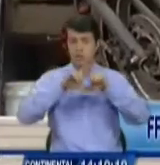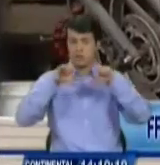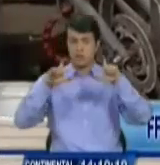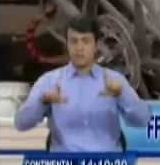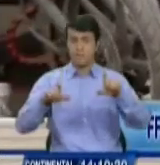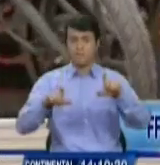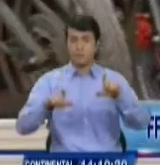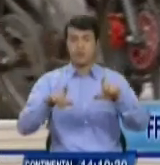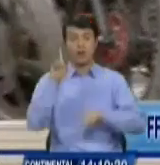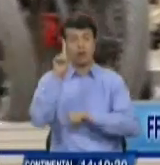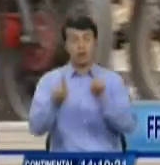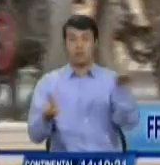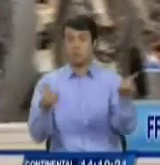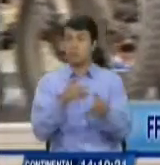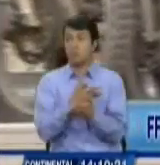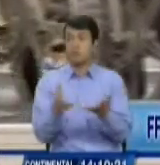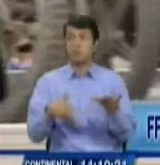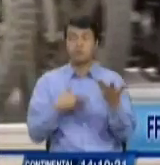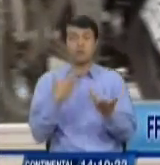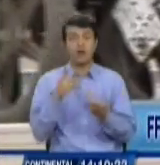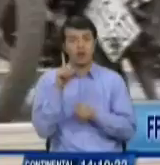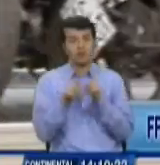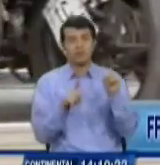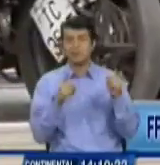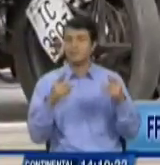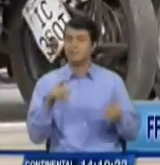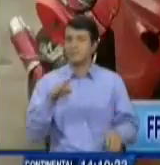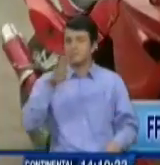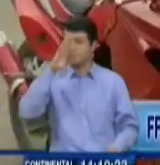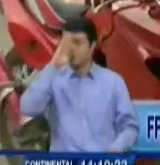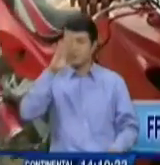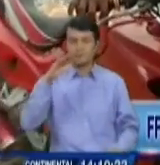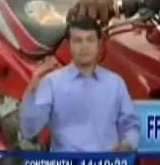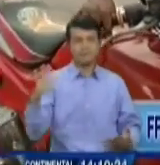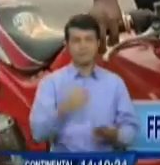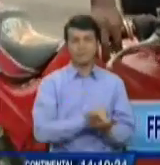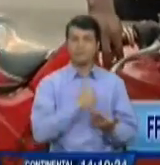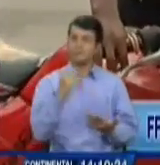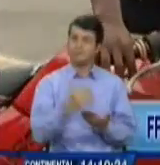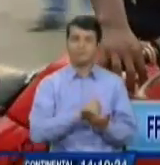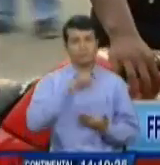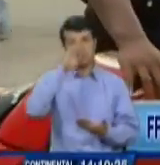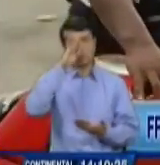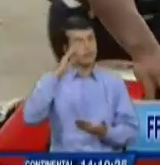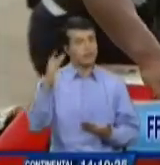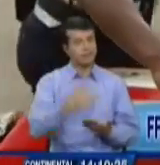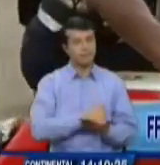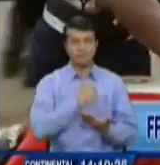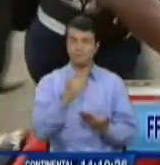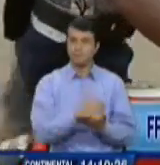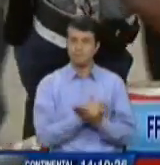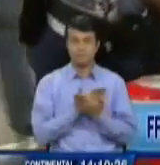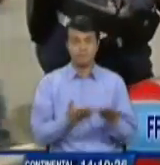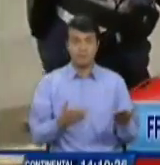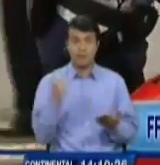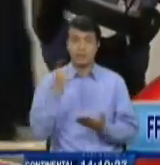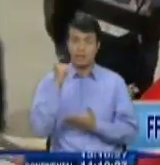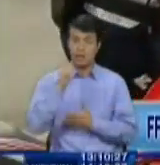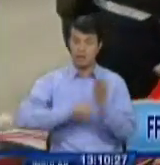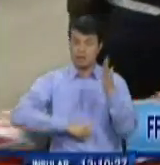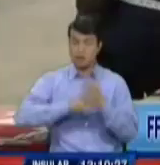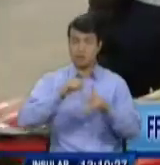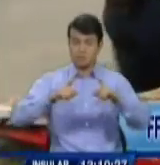pero una buena cantidad llevó la peor parte al ver que su vehículo era retirado de circulación. El vehículo tiene que estar